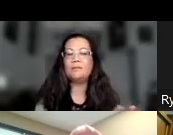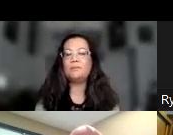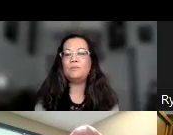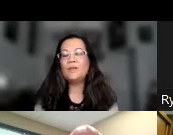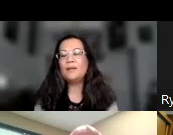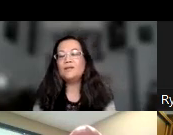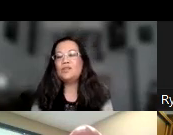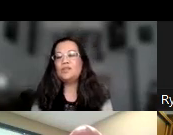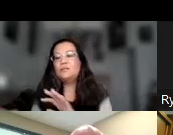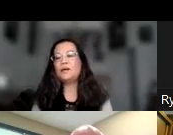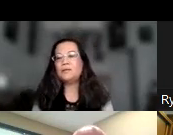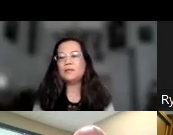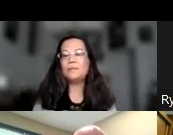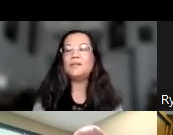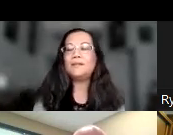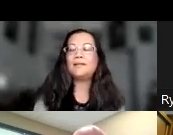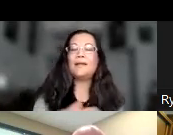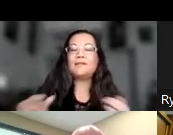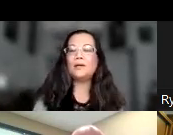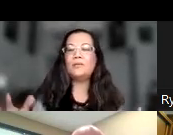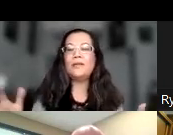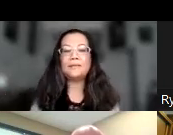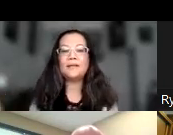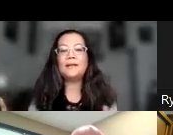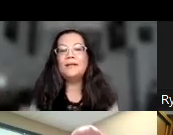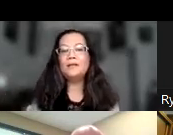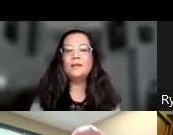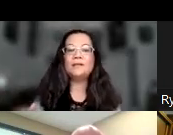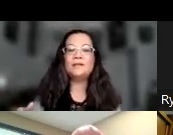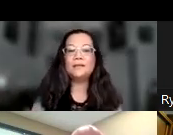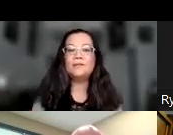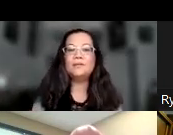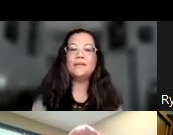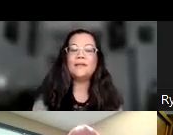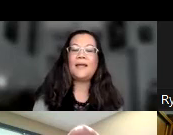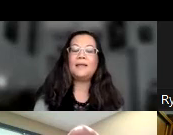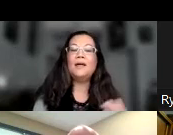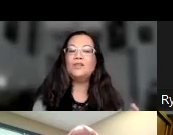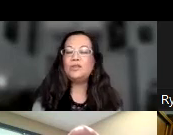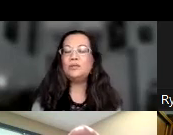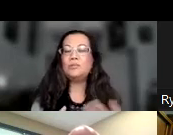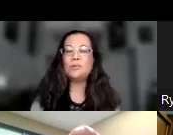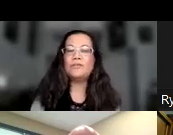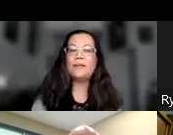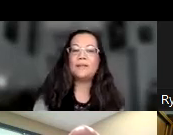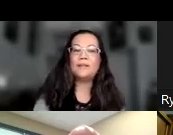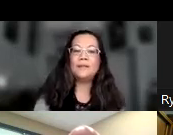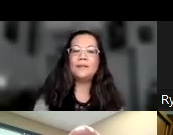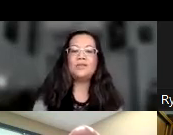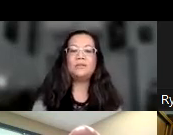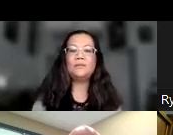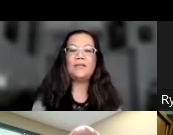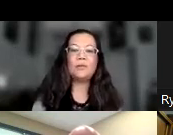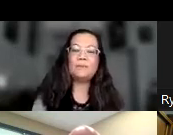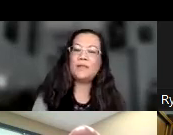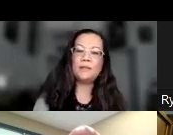27 alcances, 25 de otras dos comunidades de Skoliviana y de SSUS,